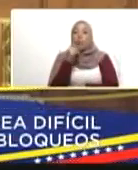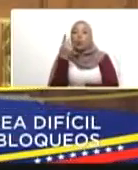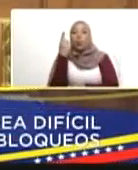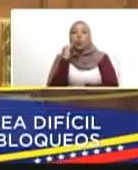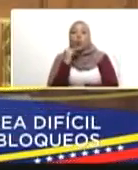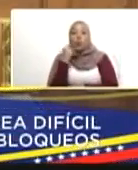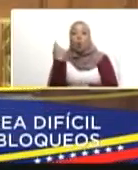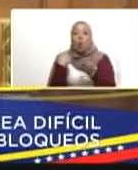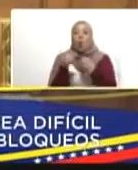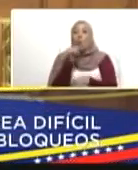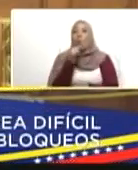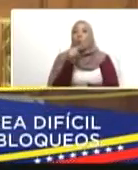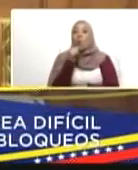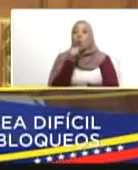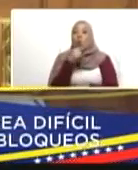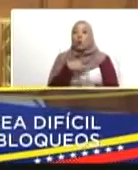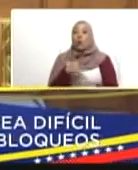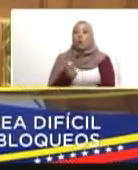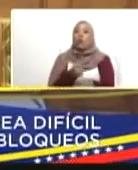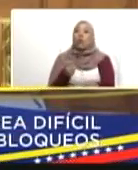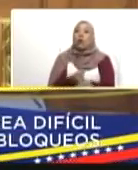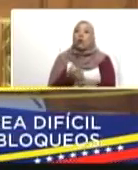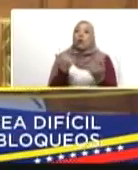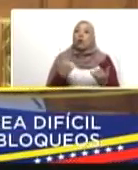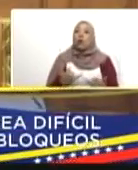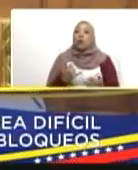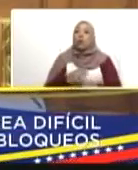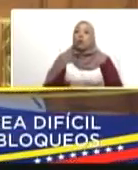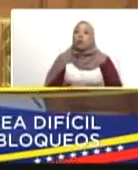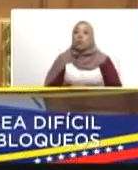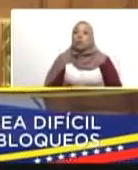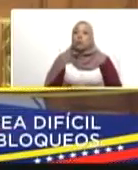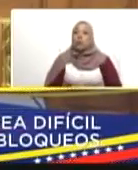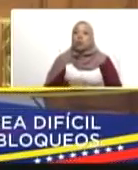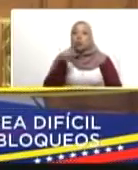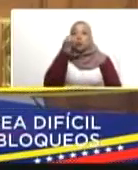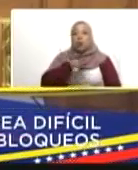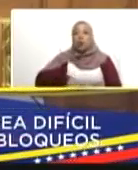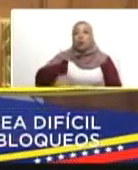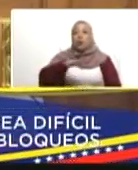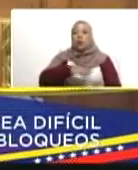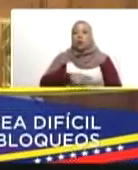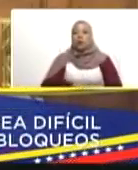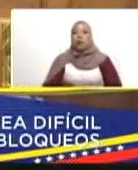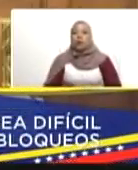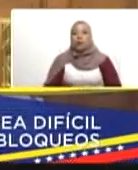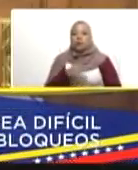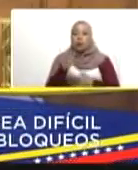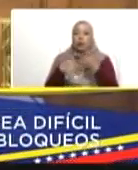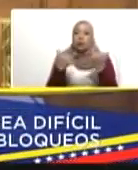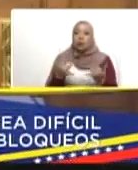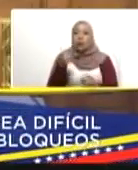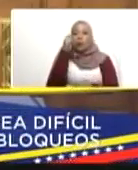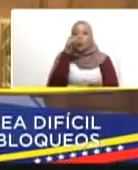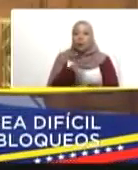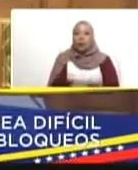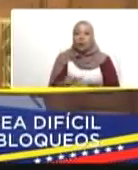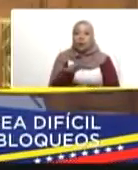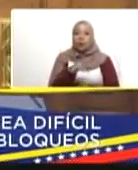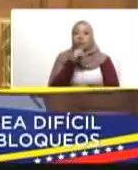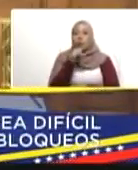en los mecanismos y términos en que existió por un tiempo como todo el mundo lo recuerda